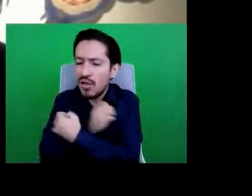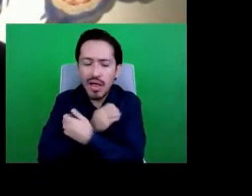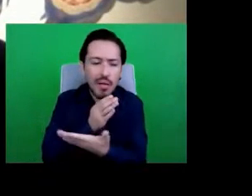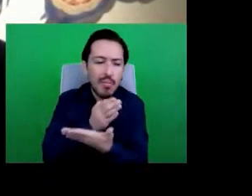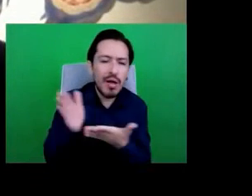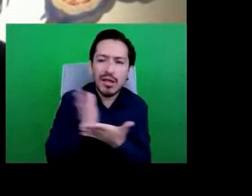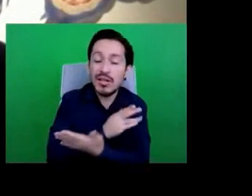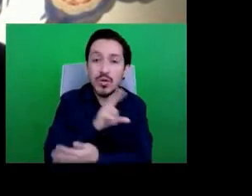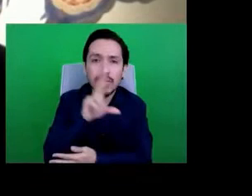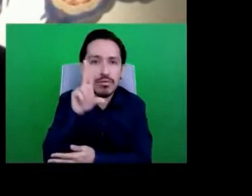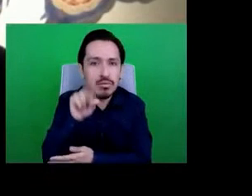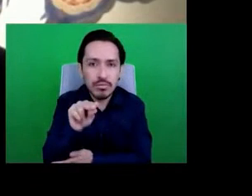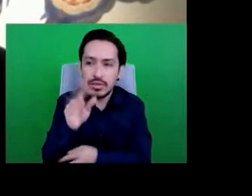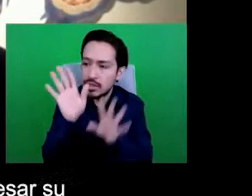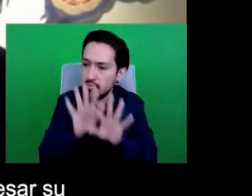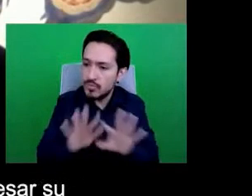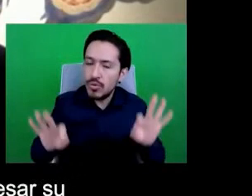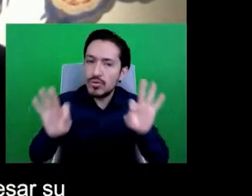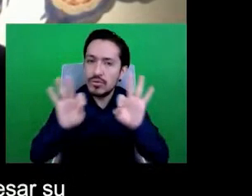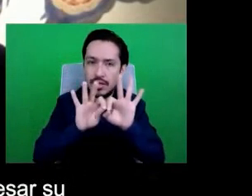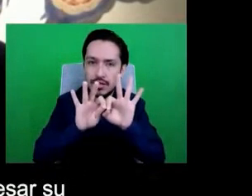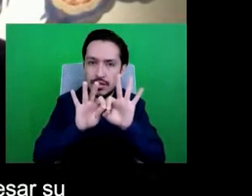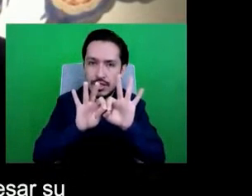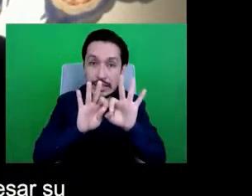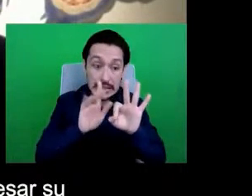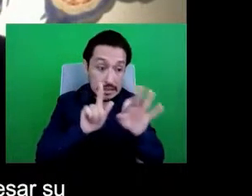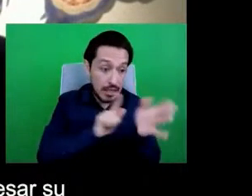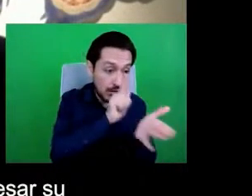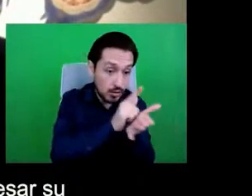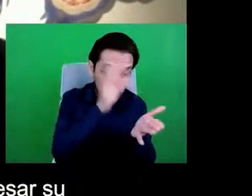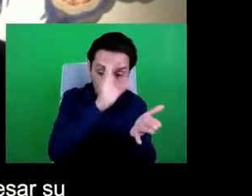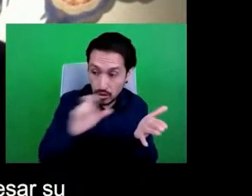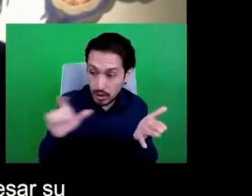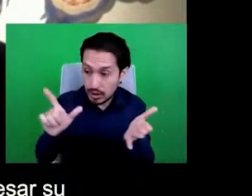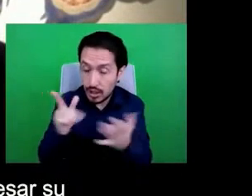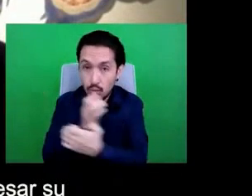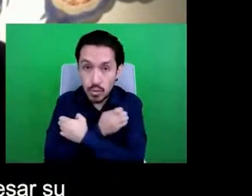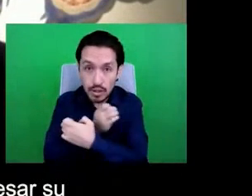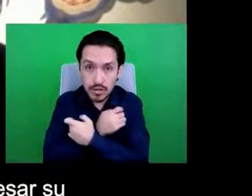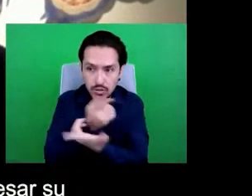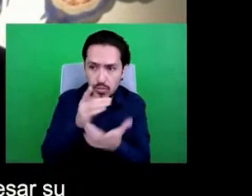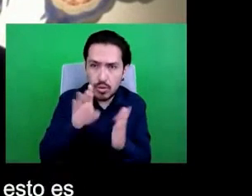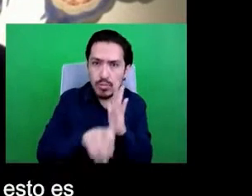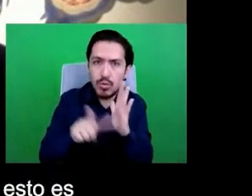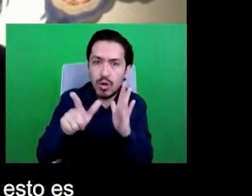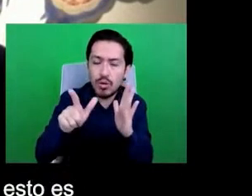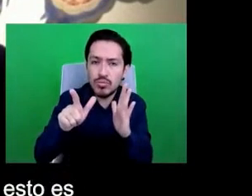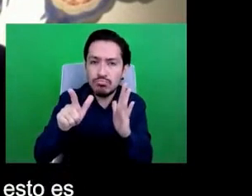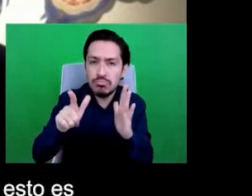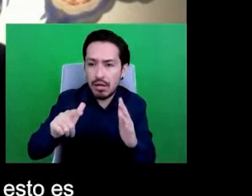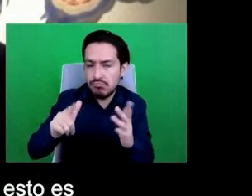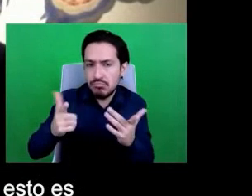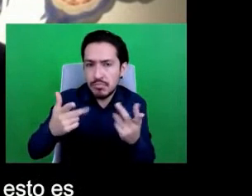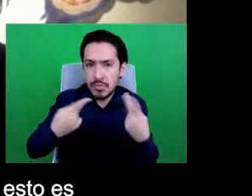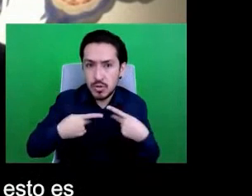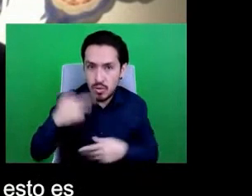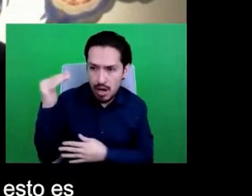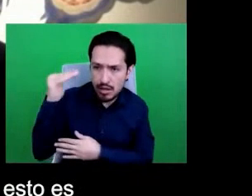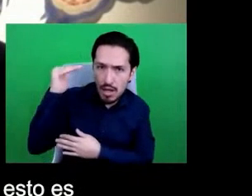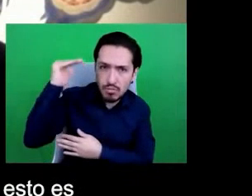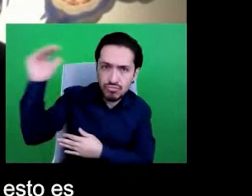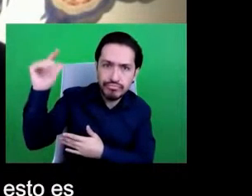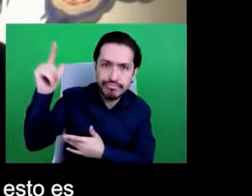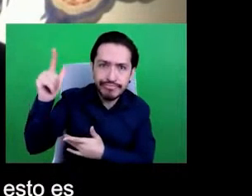los niños y los adultos piensen de forma creativa para que puedan expresar su propia creatividad, para que aprecien la creatividad de los